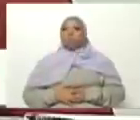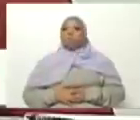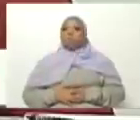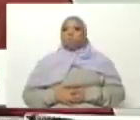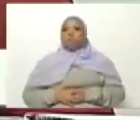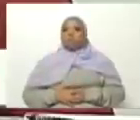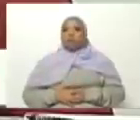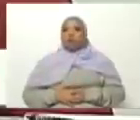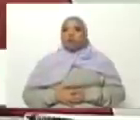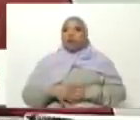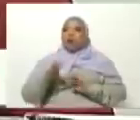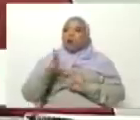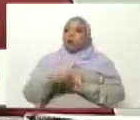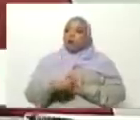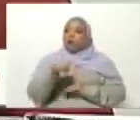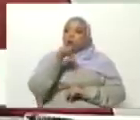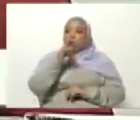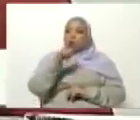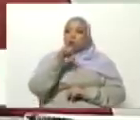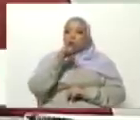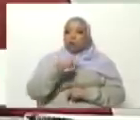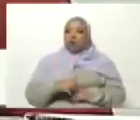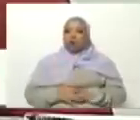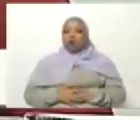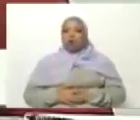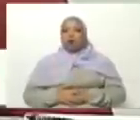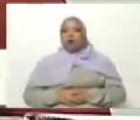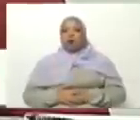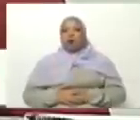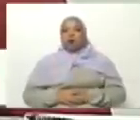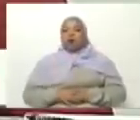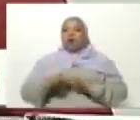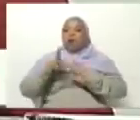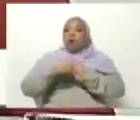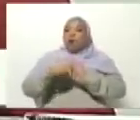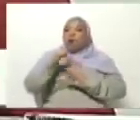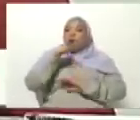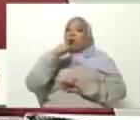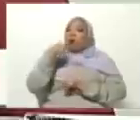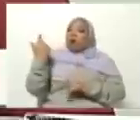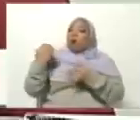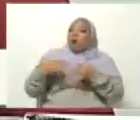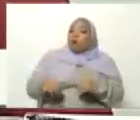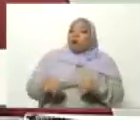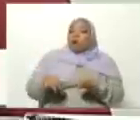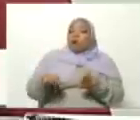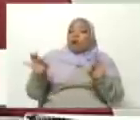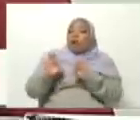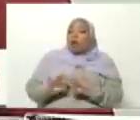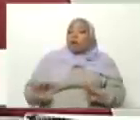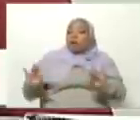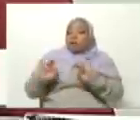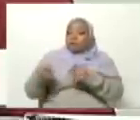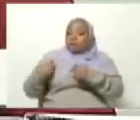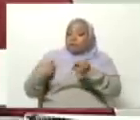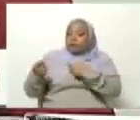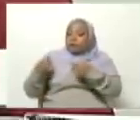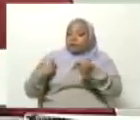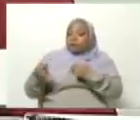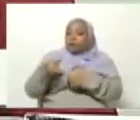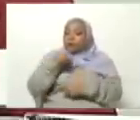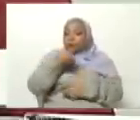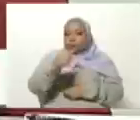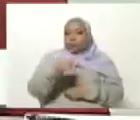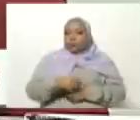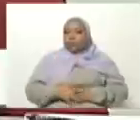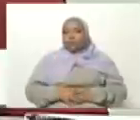Como se han robado monómeros, como se han robado hasta la ayuda humanitaria que no tiene control de nadie, la que les llega a ellos, como se